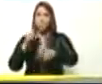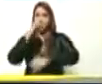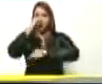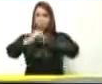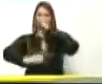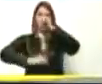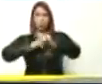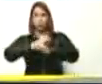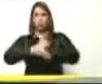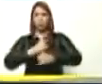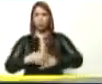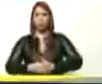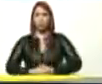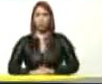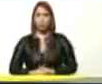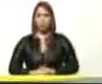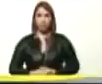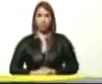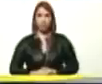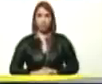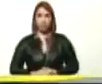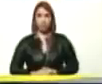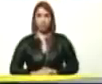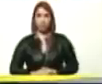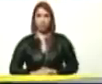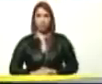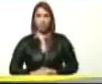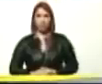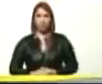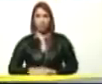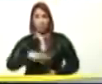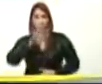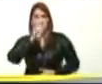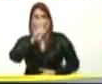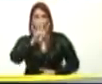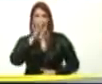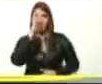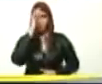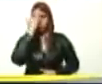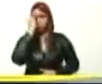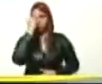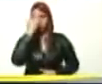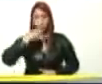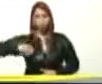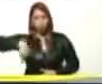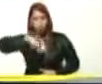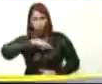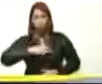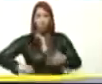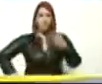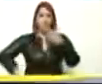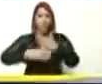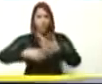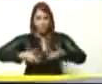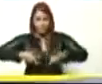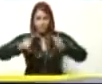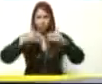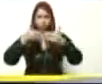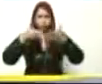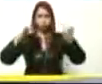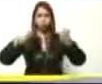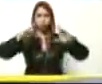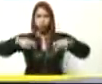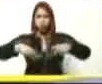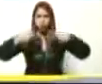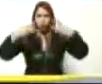y el 4 de febrero nosotros vamos a activar las